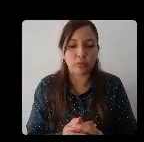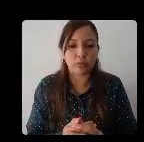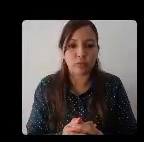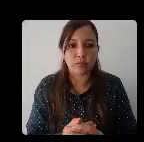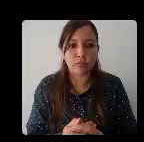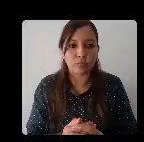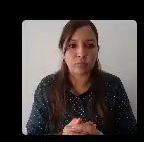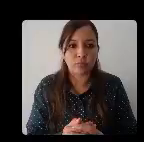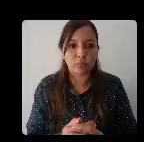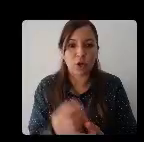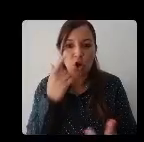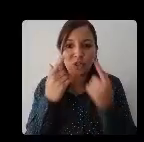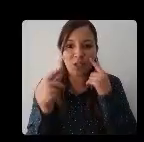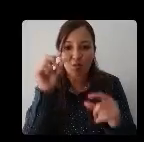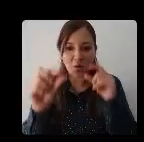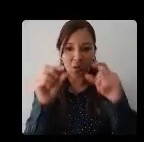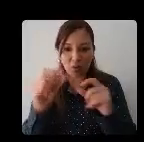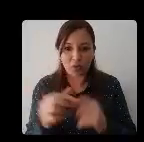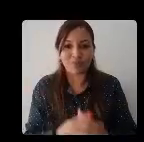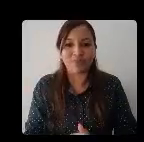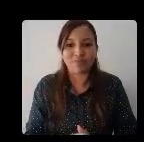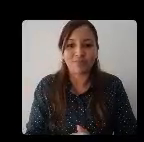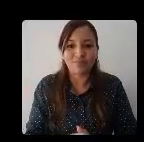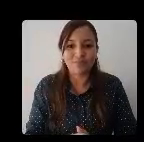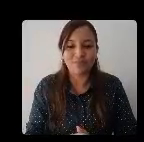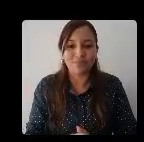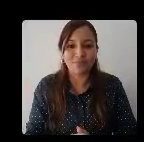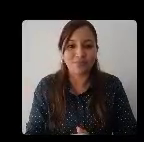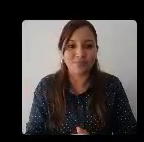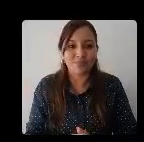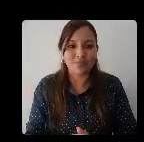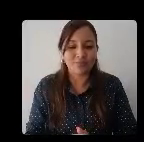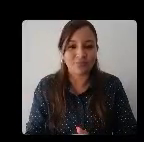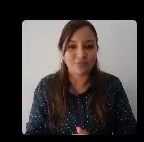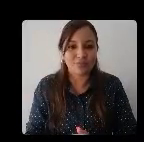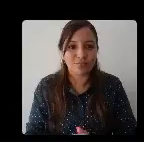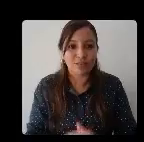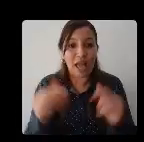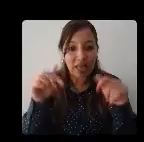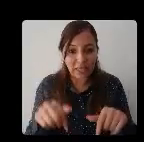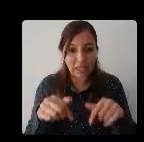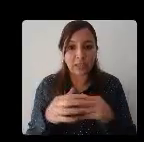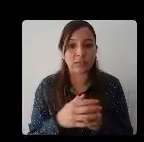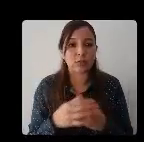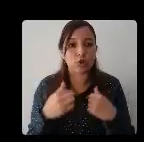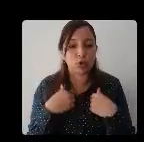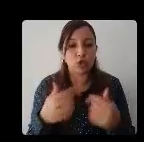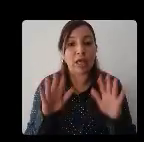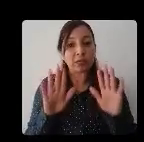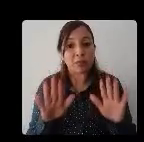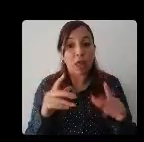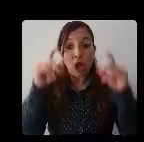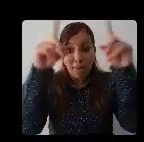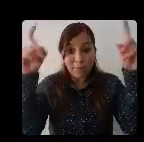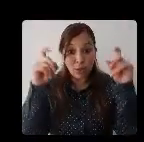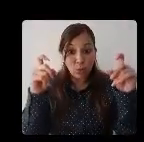TC que estamos haciendo. Aquí estoy. Esperando las preguntas y espero que les agrade que les